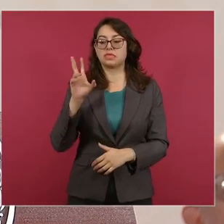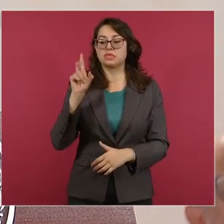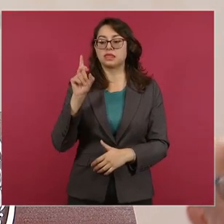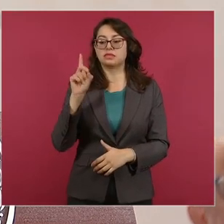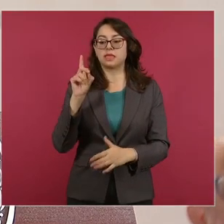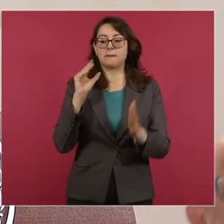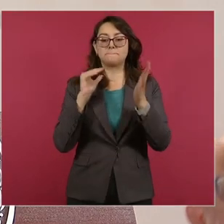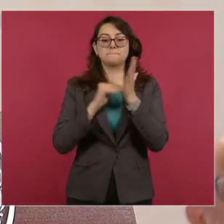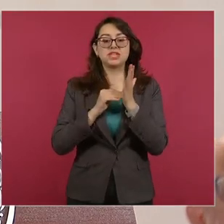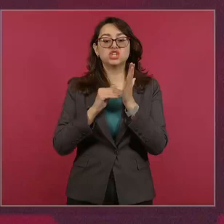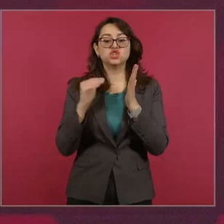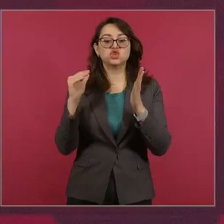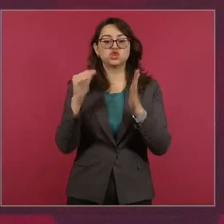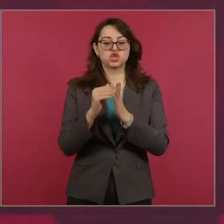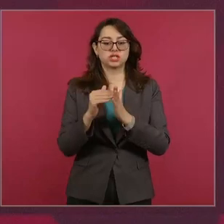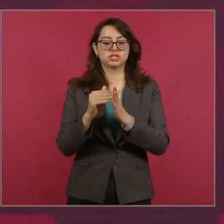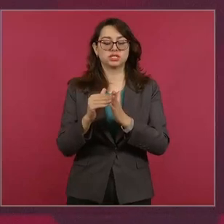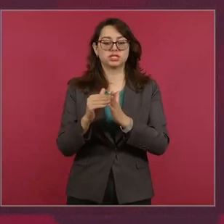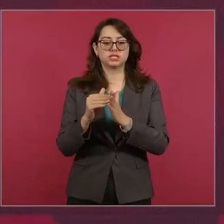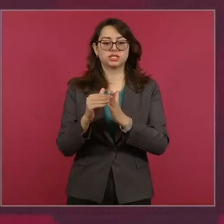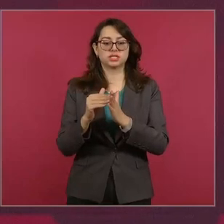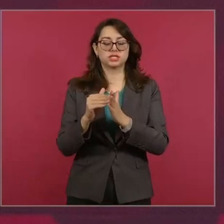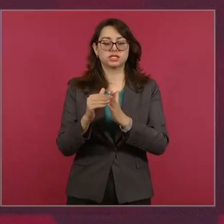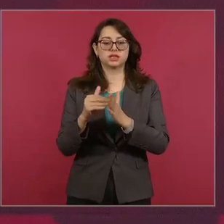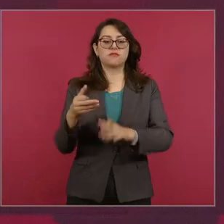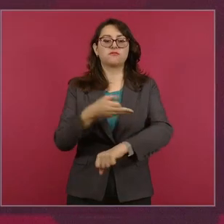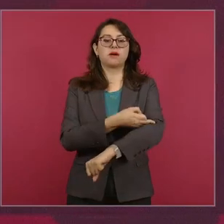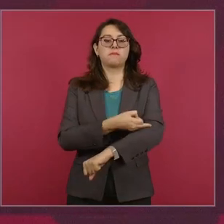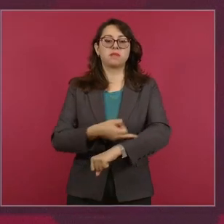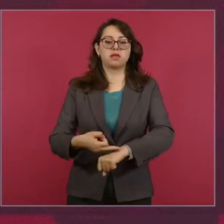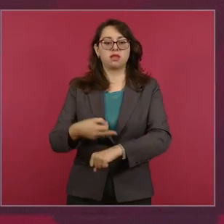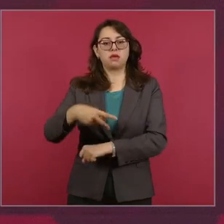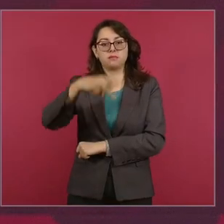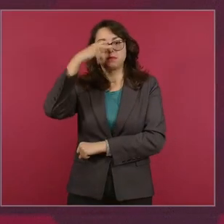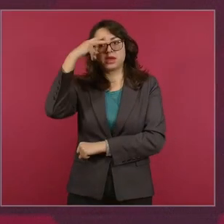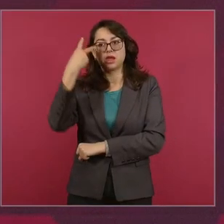de familias.